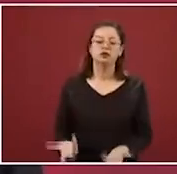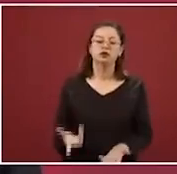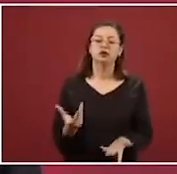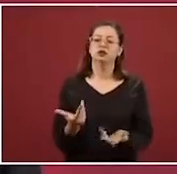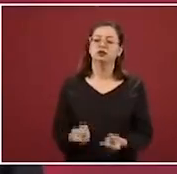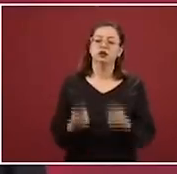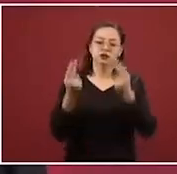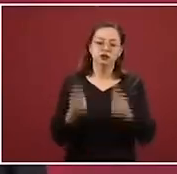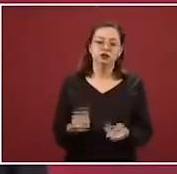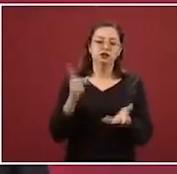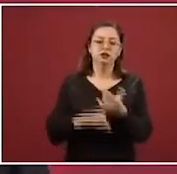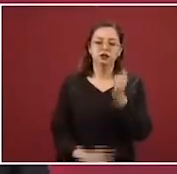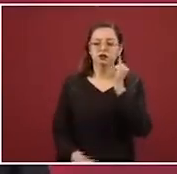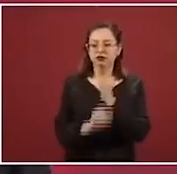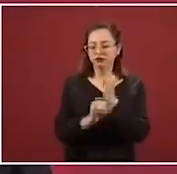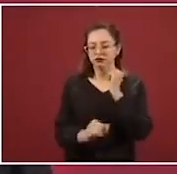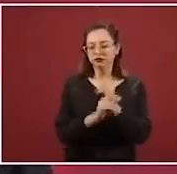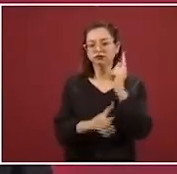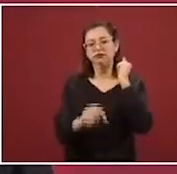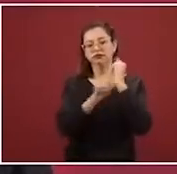comercio electrónico